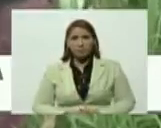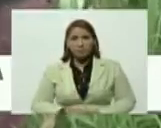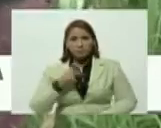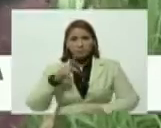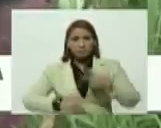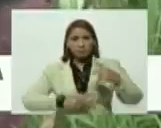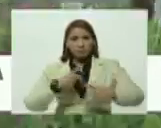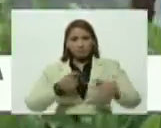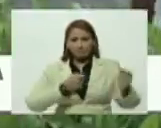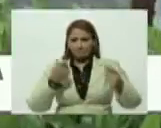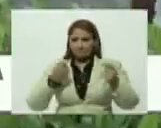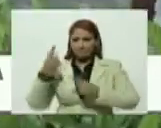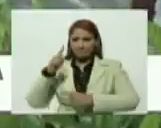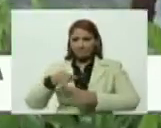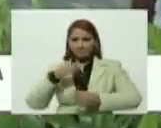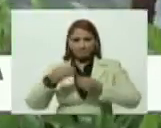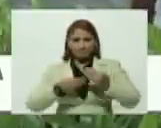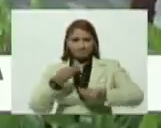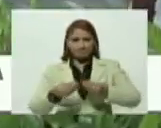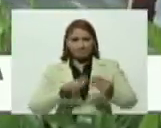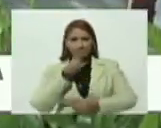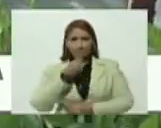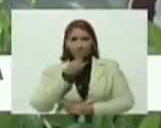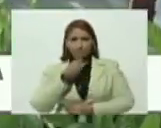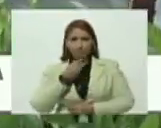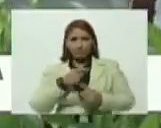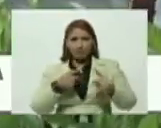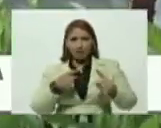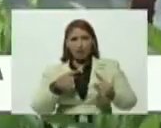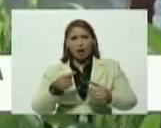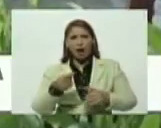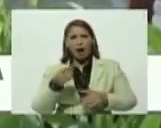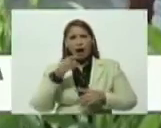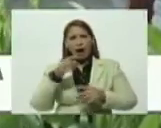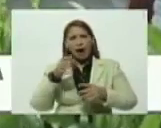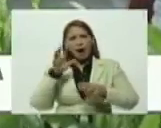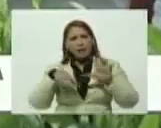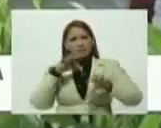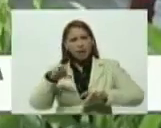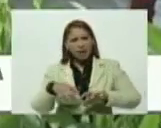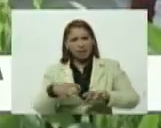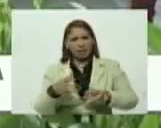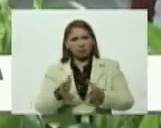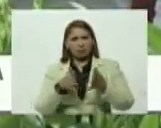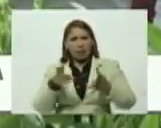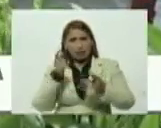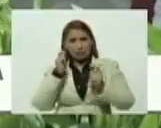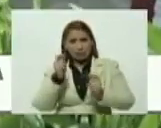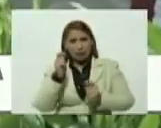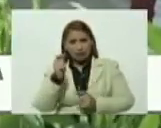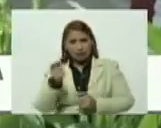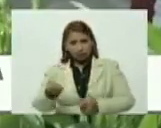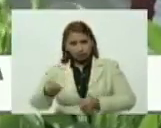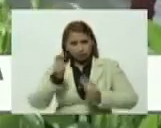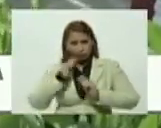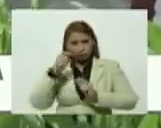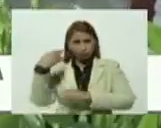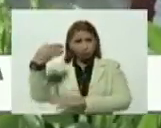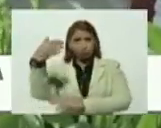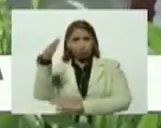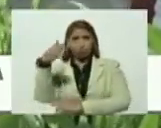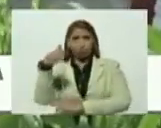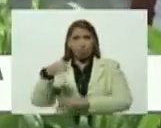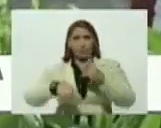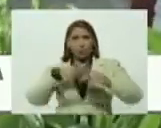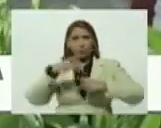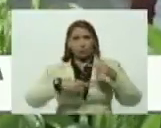producción irá a la elaboración de alimentos concentrados para animales. Usted le ha dado una gran tarea a la juventud, enarbolar las banderas de la